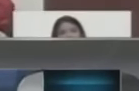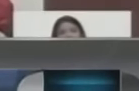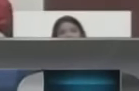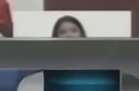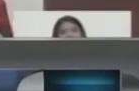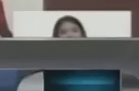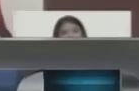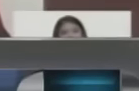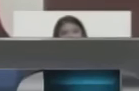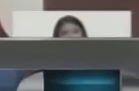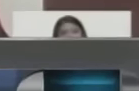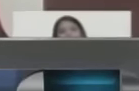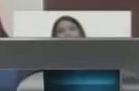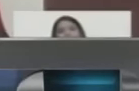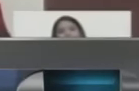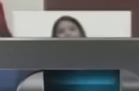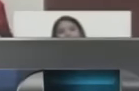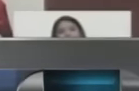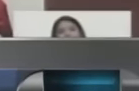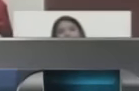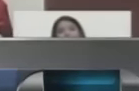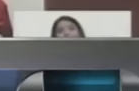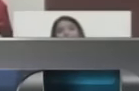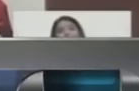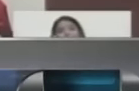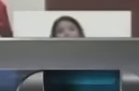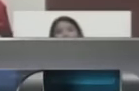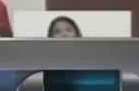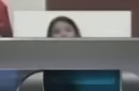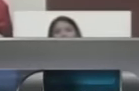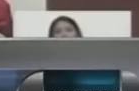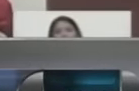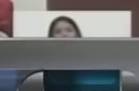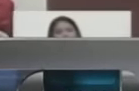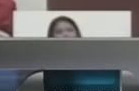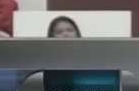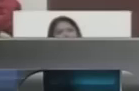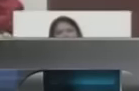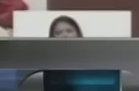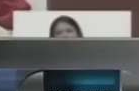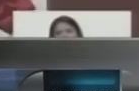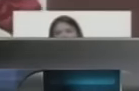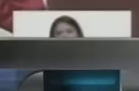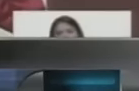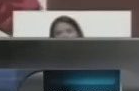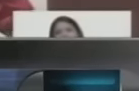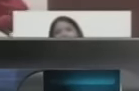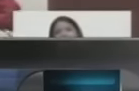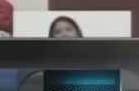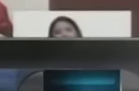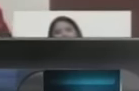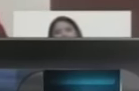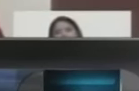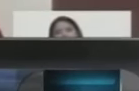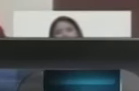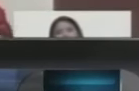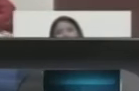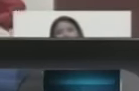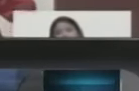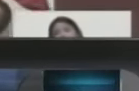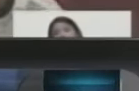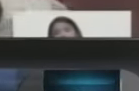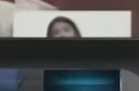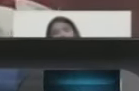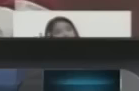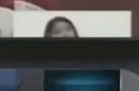de Inteligencia en 53 establecimientos en esta cadena de servicio alimentario público